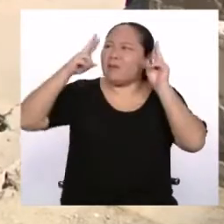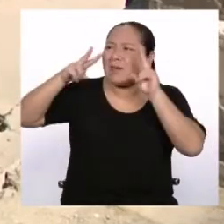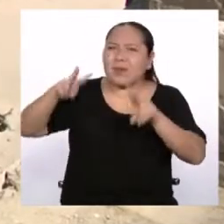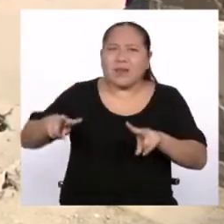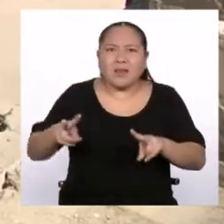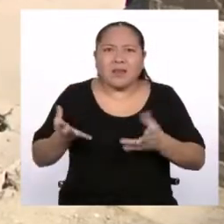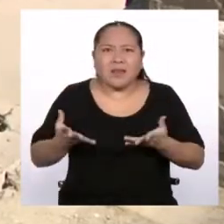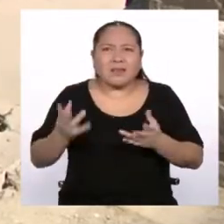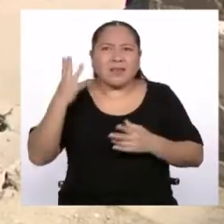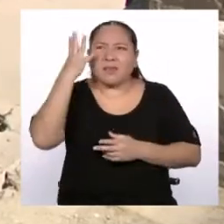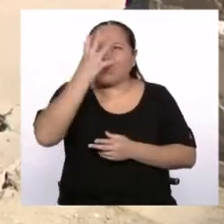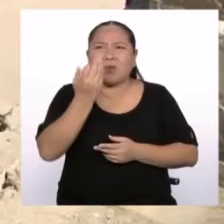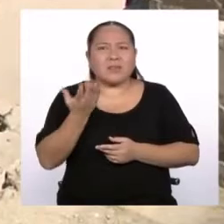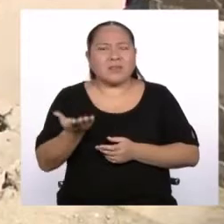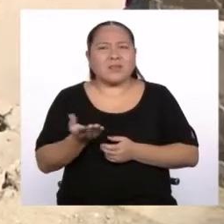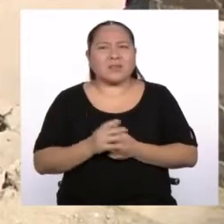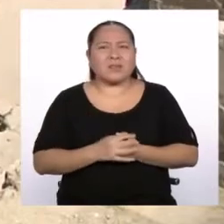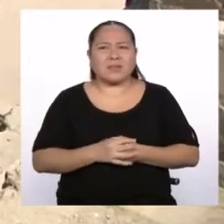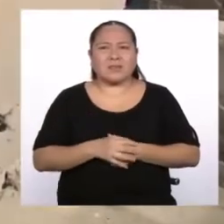es hermosa.